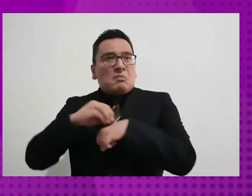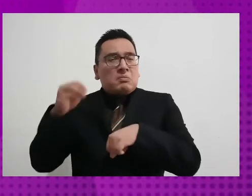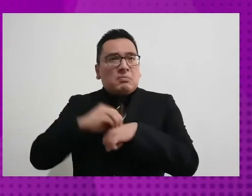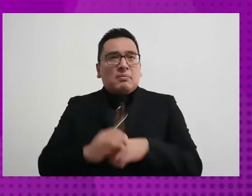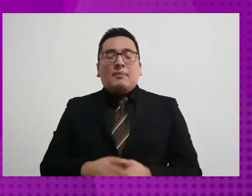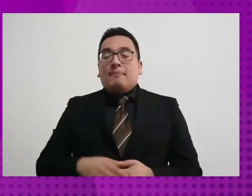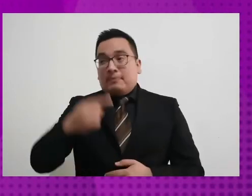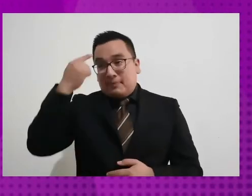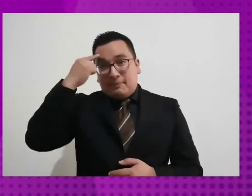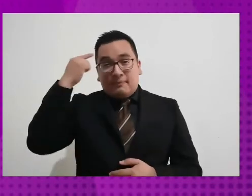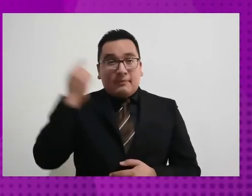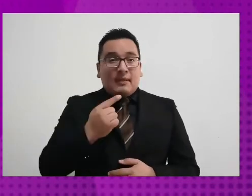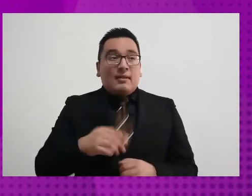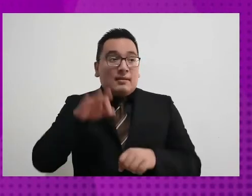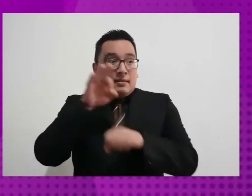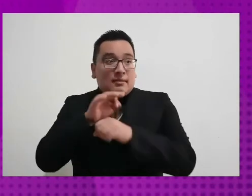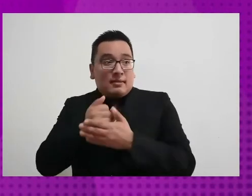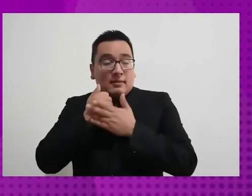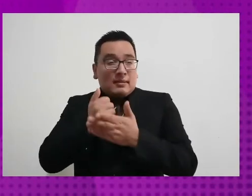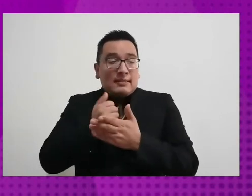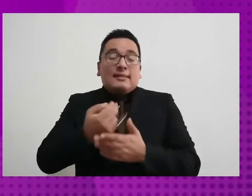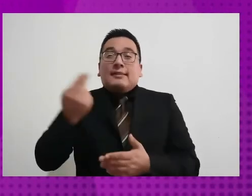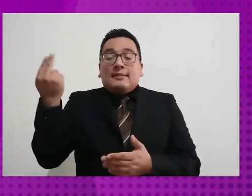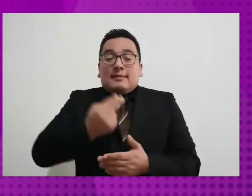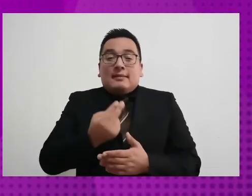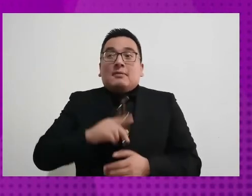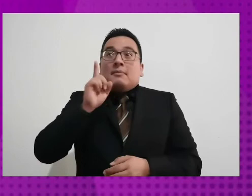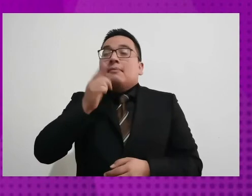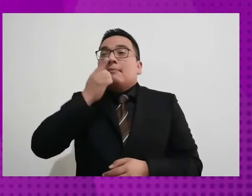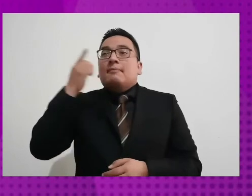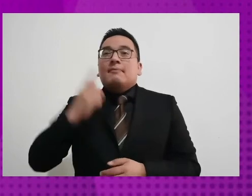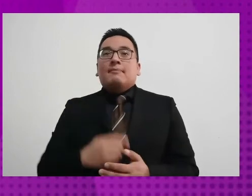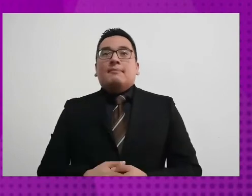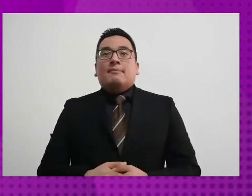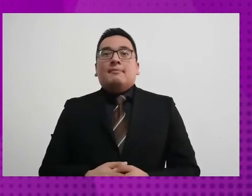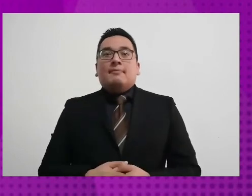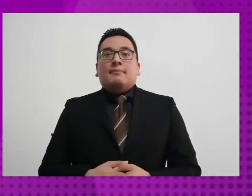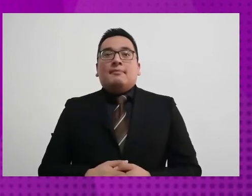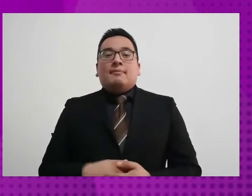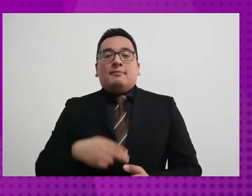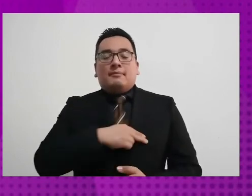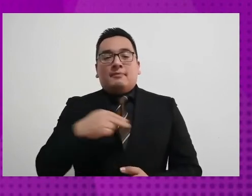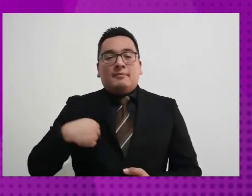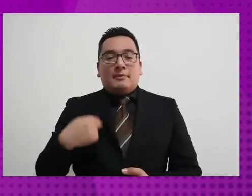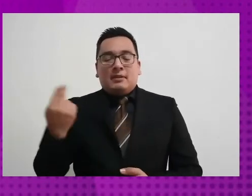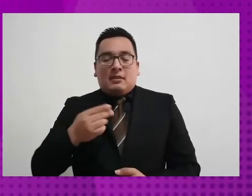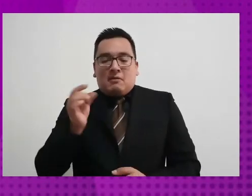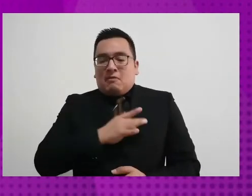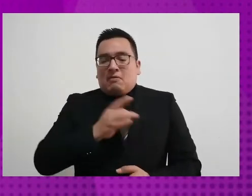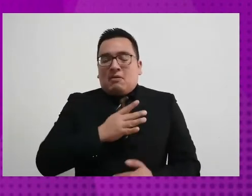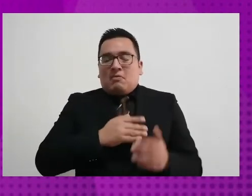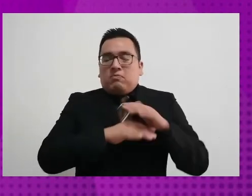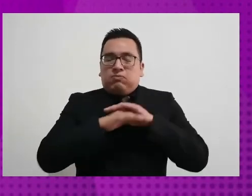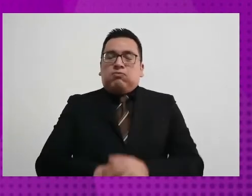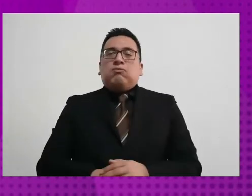han puesto en la ley para que sean eficaces y que sean efectivos, pues tienen que ponerse en marcha, ¿no? Tenemos que quitarnos el miedo y de